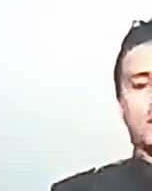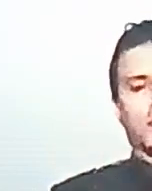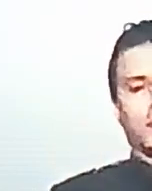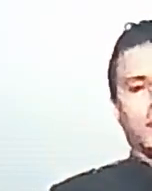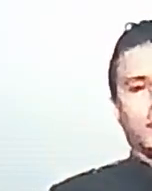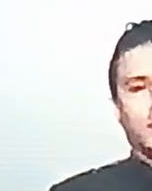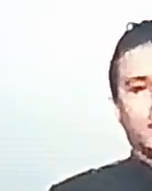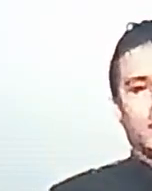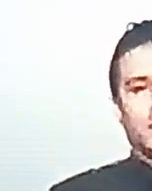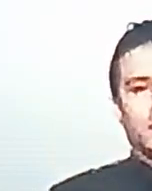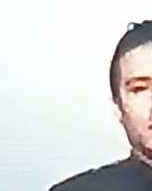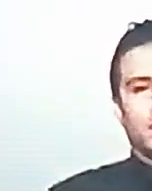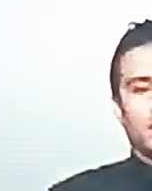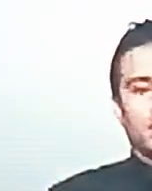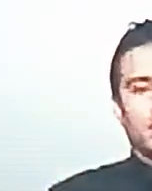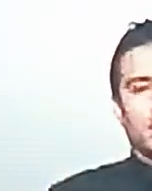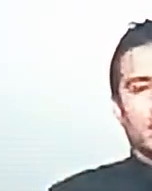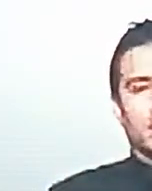Adelante.